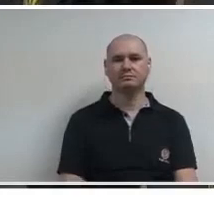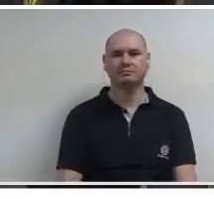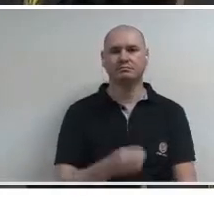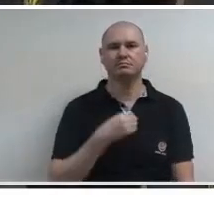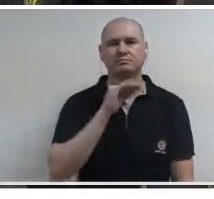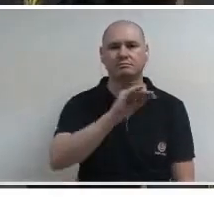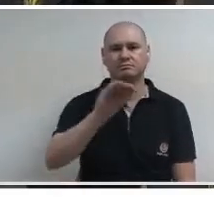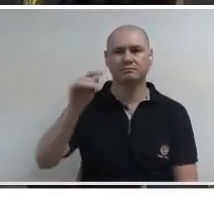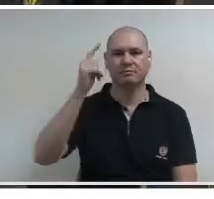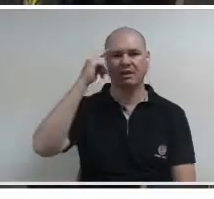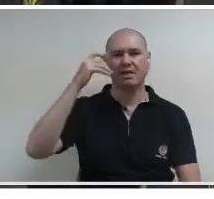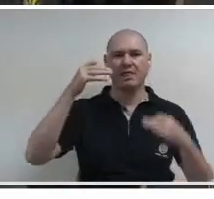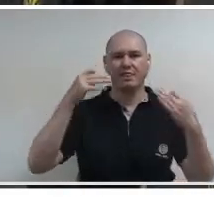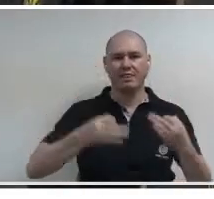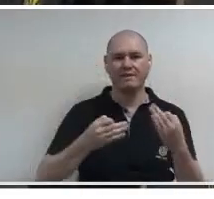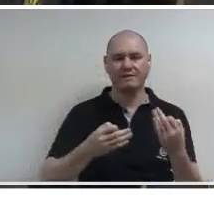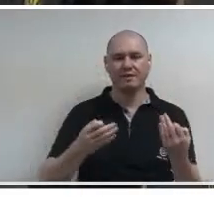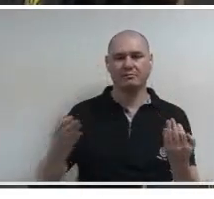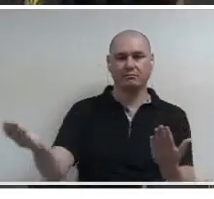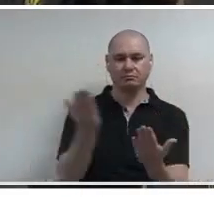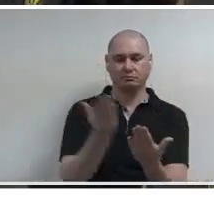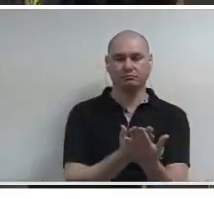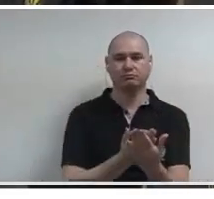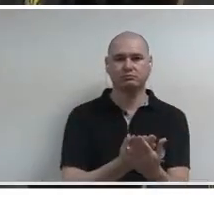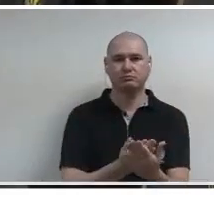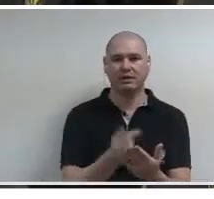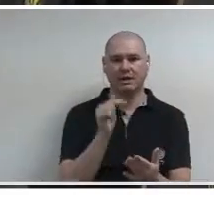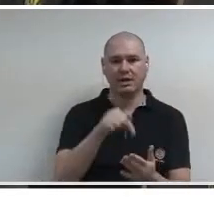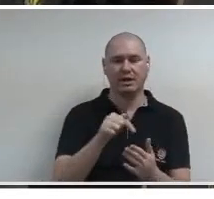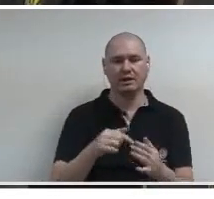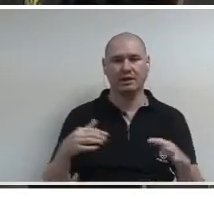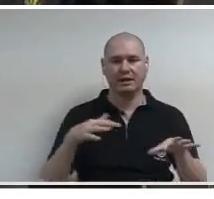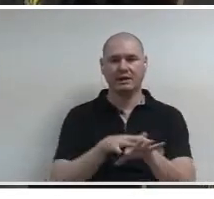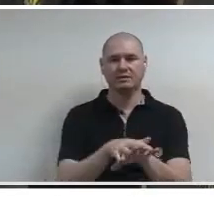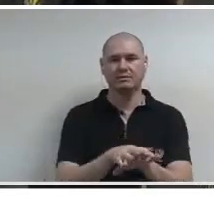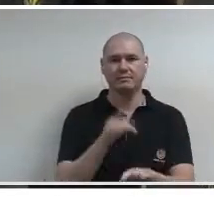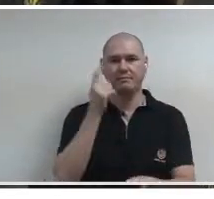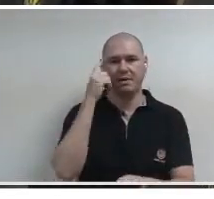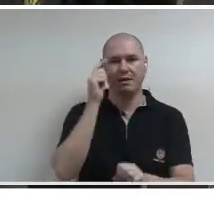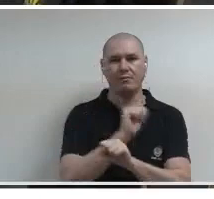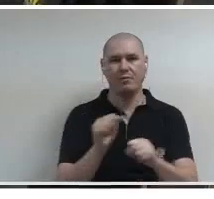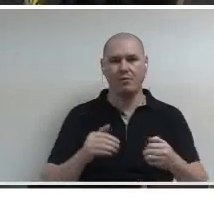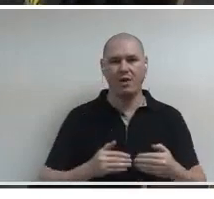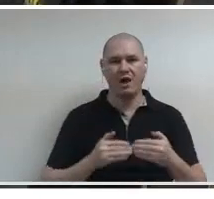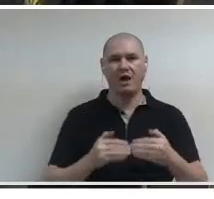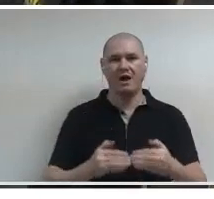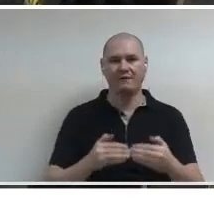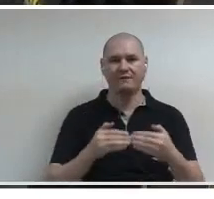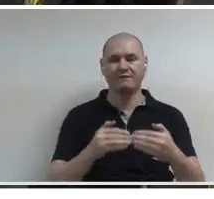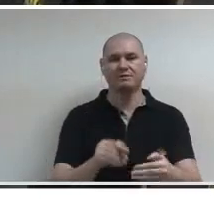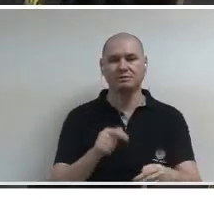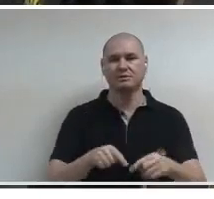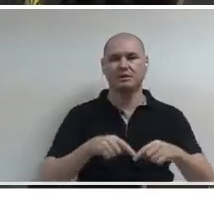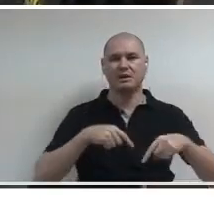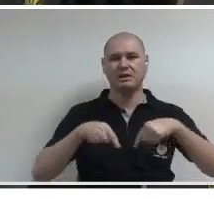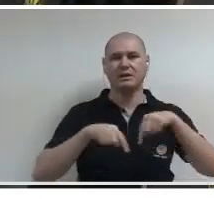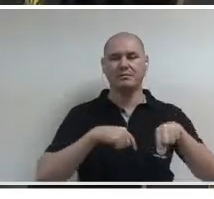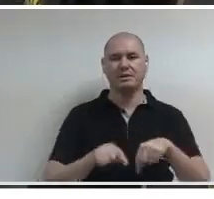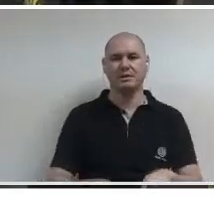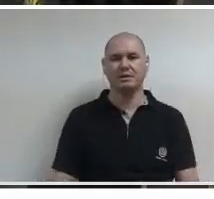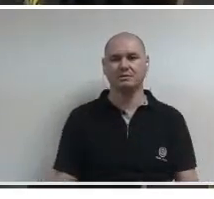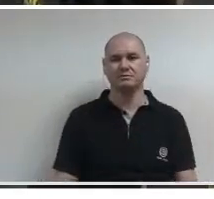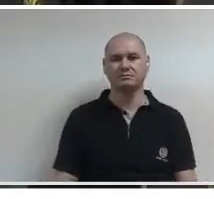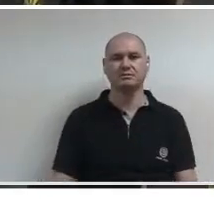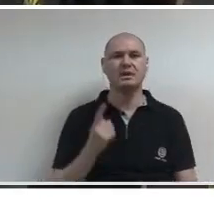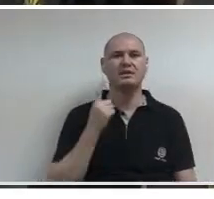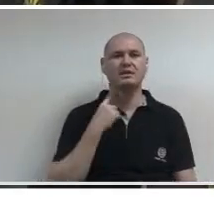colegas magistrados cuero y pues llamo guaje y yo recuerdo que para Andoña no tilcaba en ajá que todo eso ya avanza